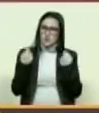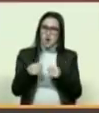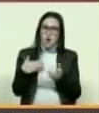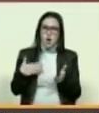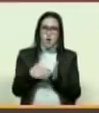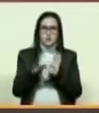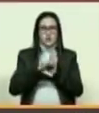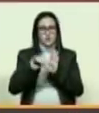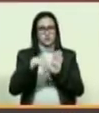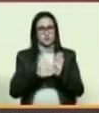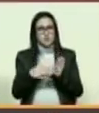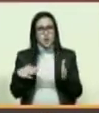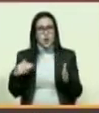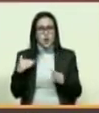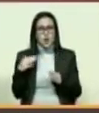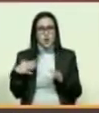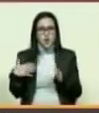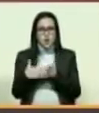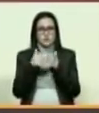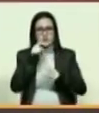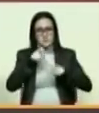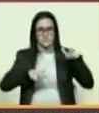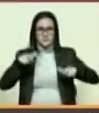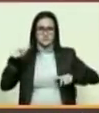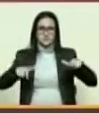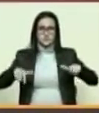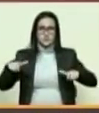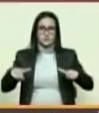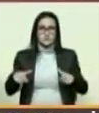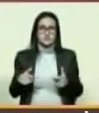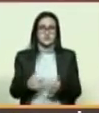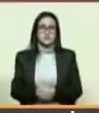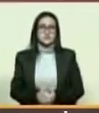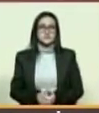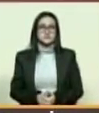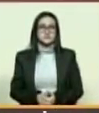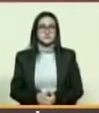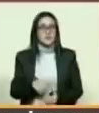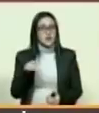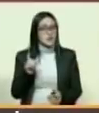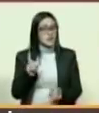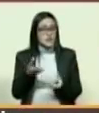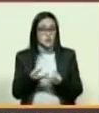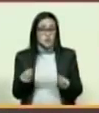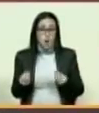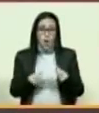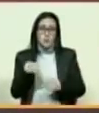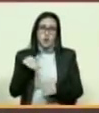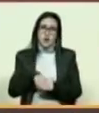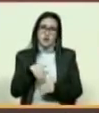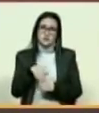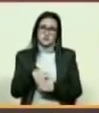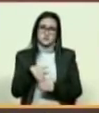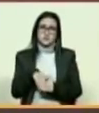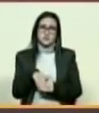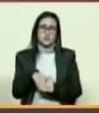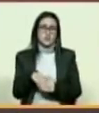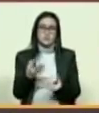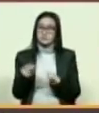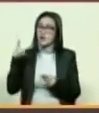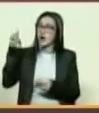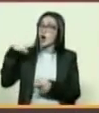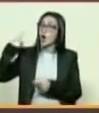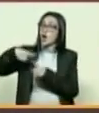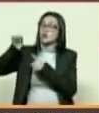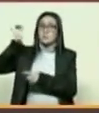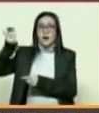la Constitución, contra la República, contra las personas. Esto se dilucida en elecciones. Esto no se resuelve en Miami,